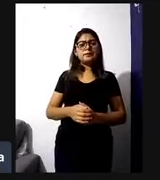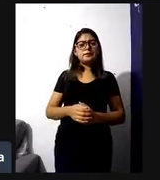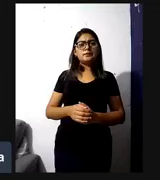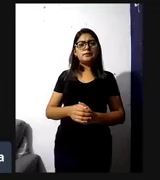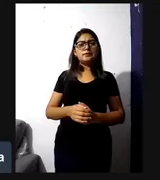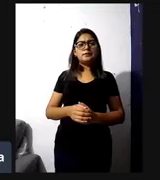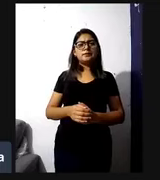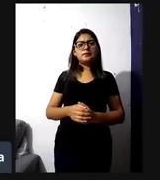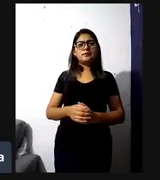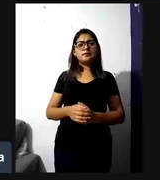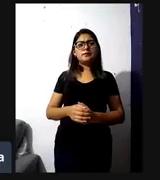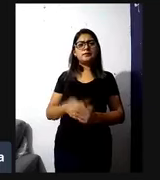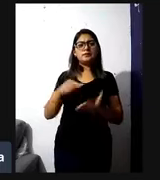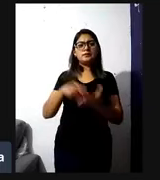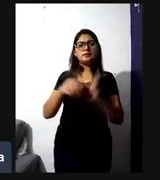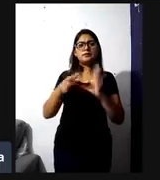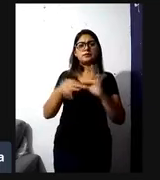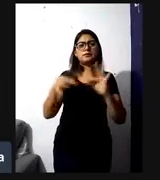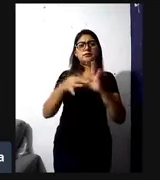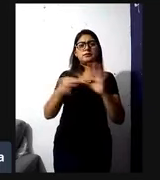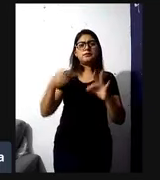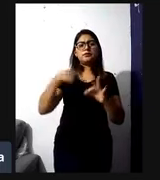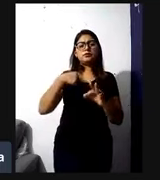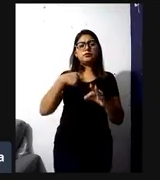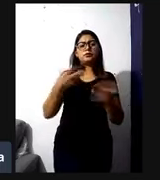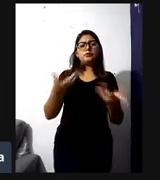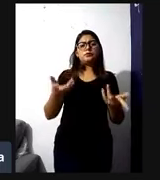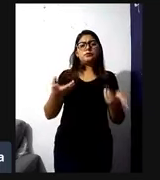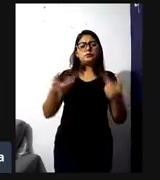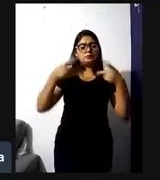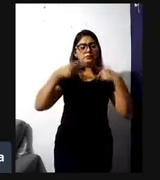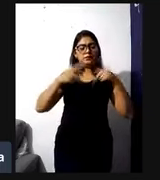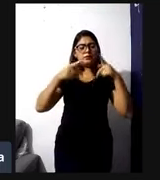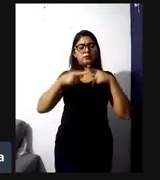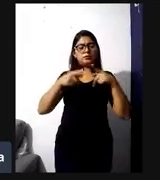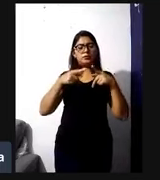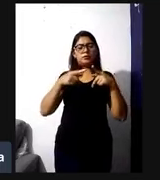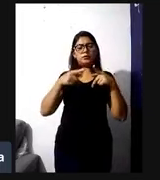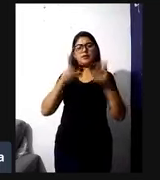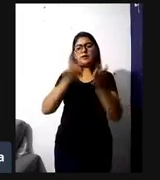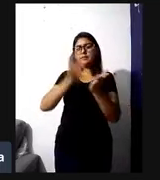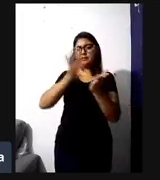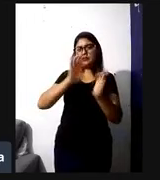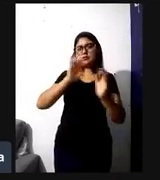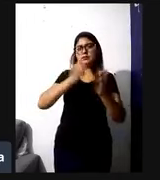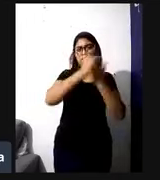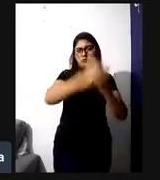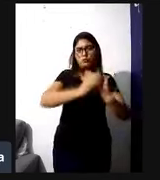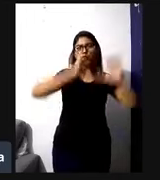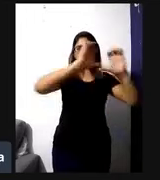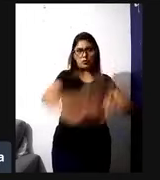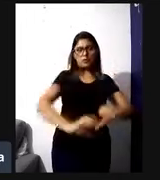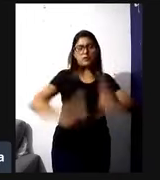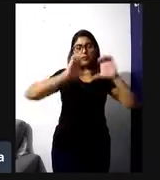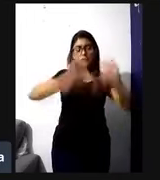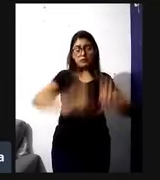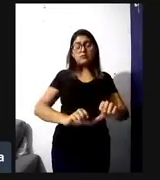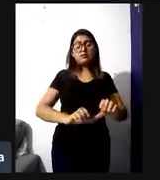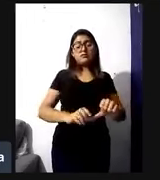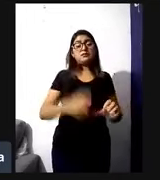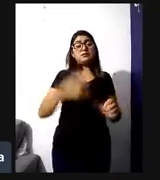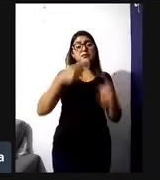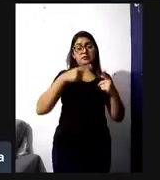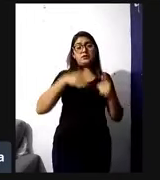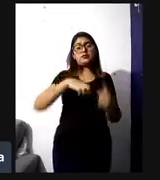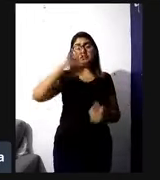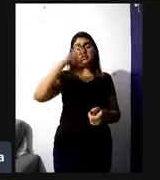Dice, soy una persona cuidadora de una adulta mayor con discapacidad. Estoy agotado, me siento